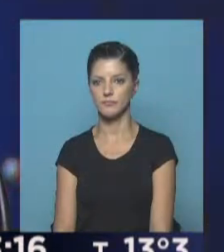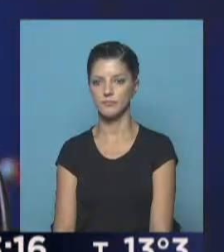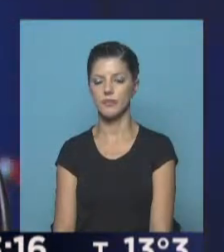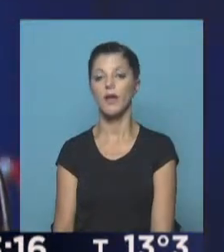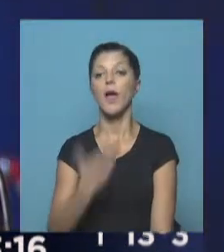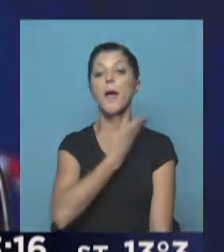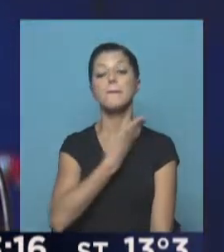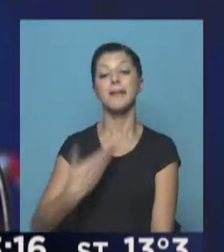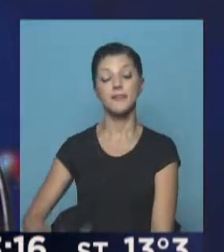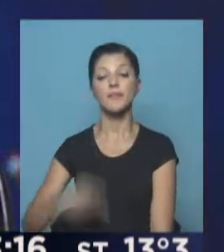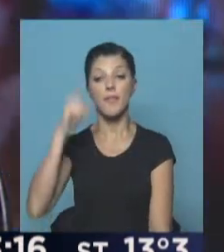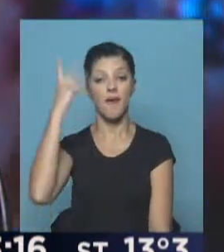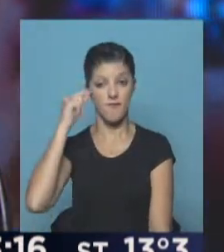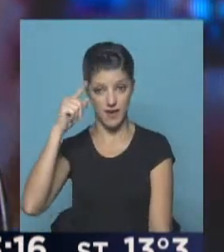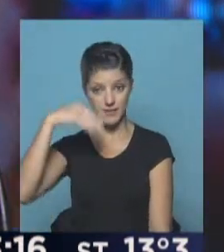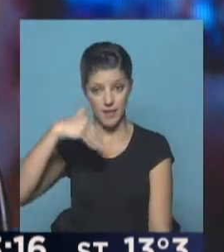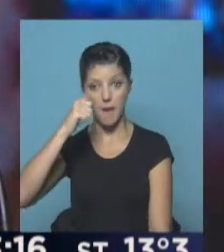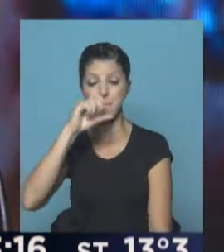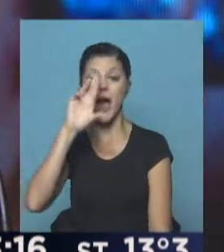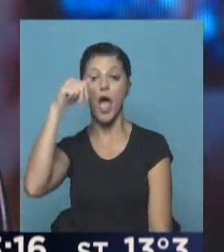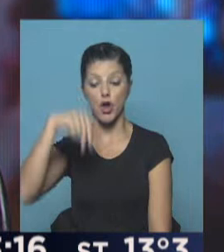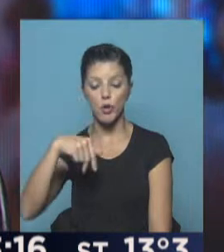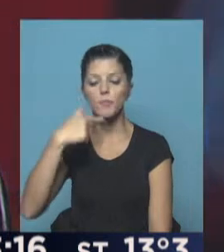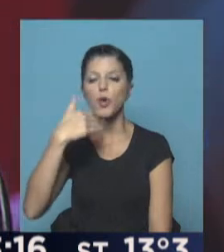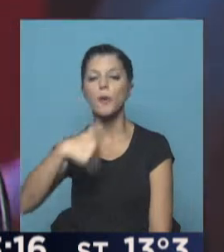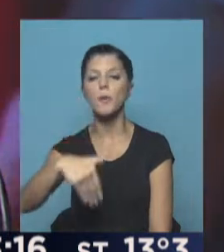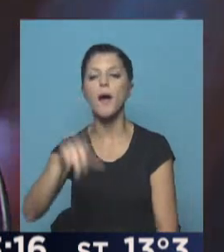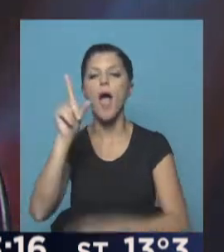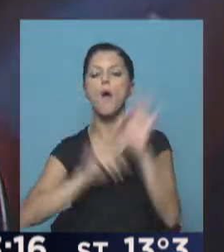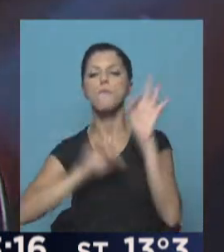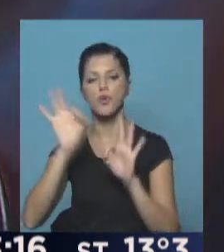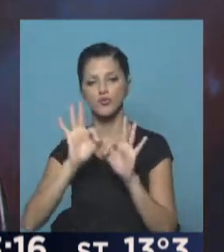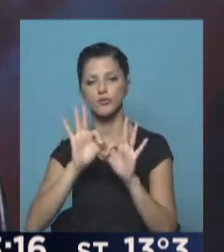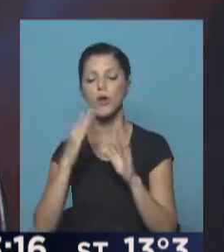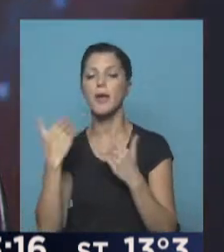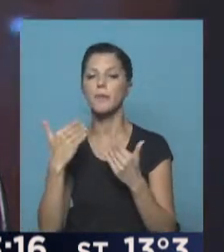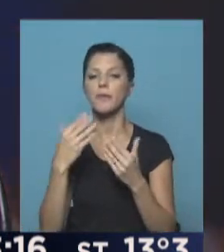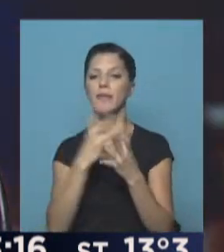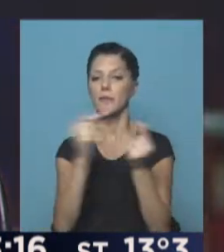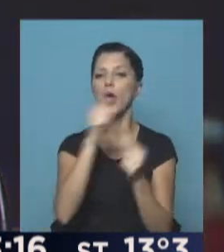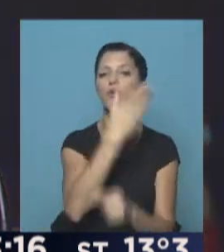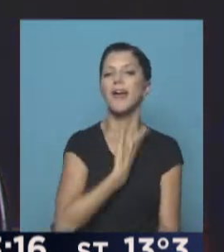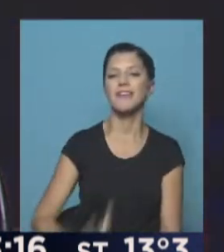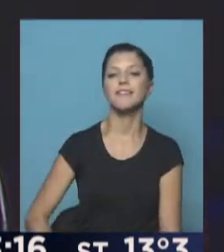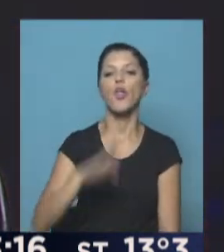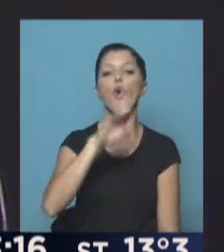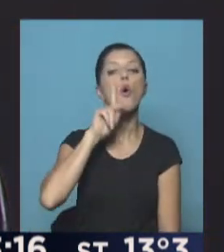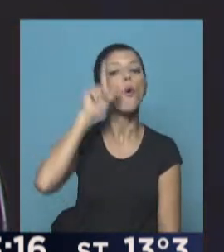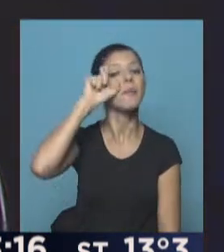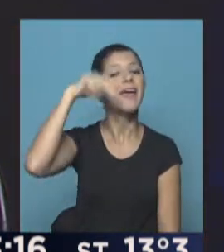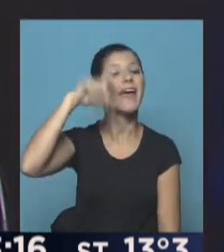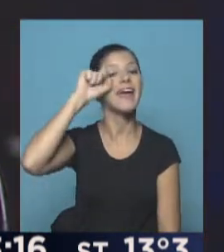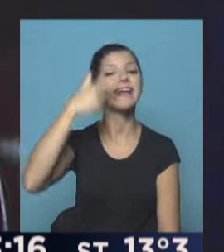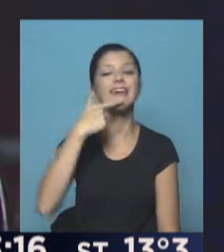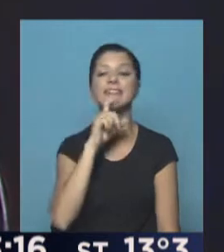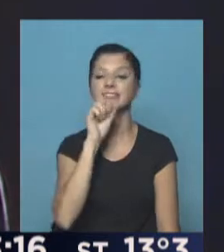presidente Emmanuel Macron tiene previsto desplegar en Francia una batería de proyectos que podrían barrer con lo que queda del estado de bienestar en ese país. Podría tratarse